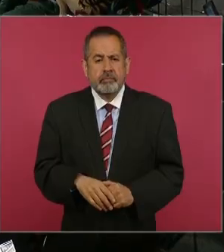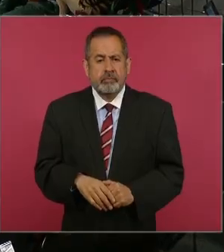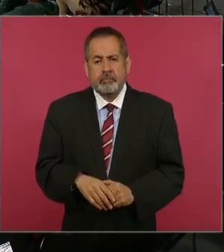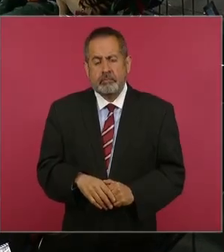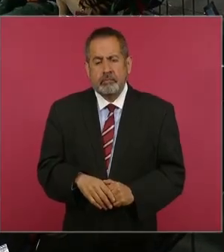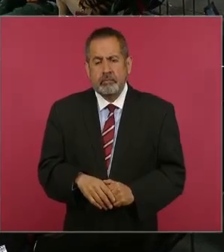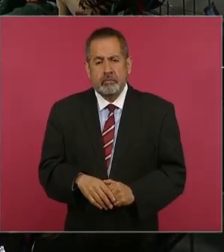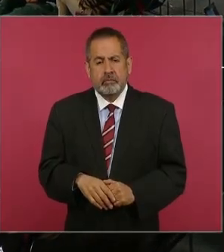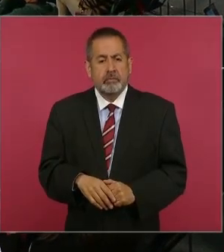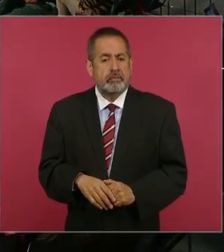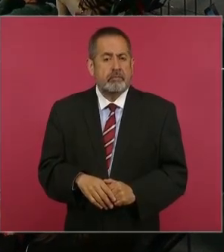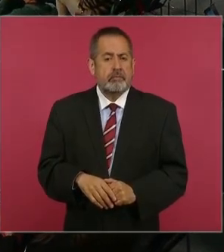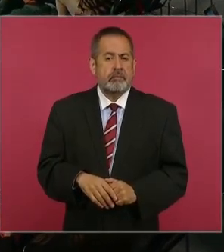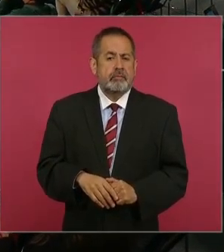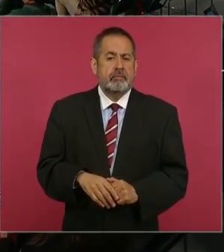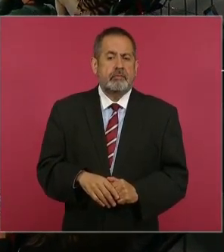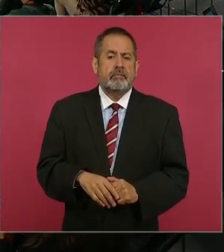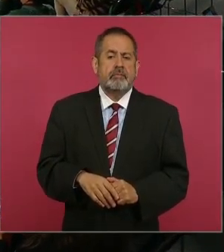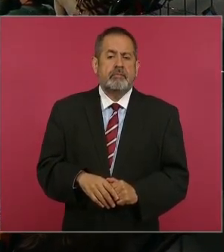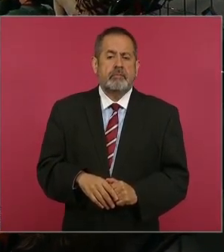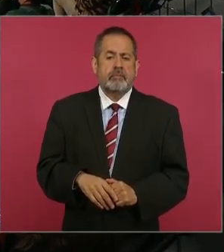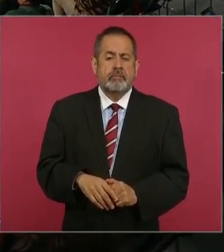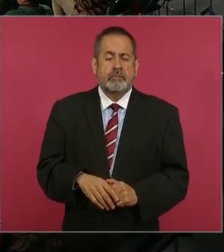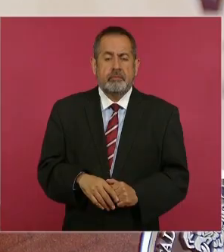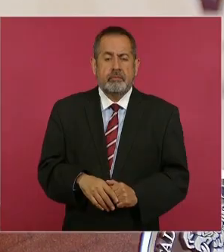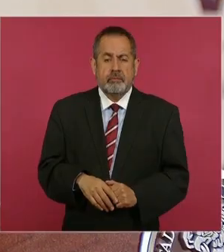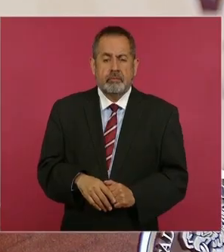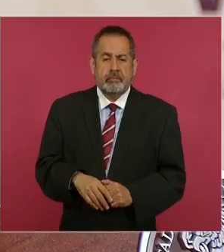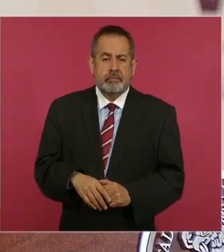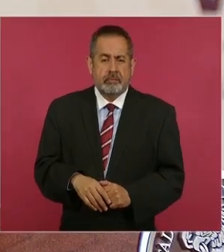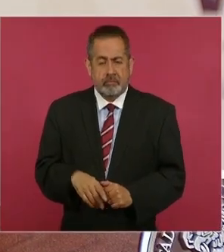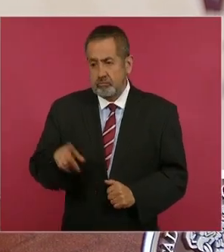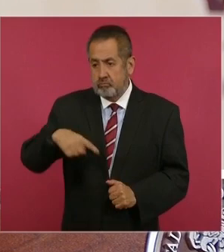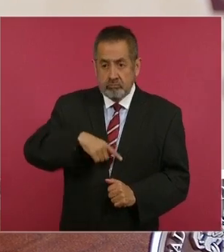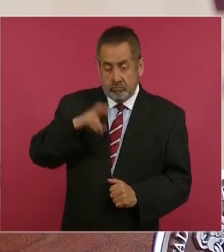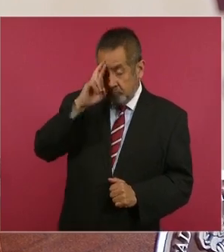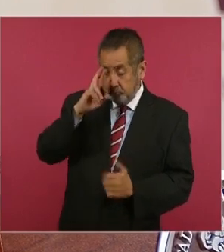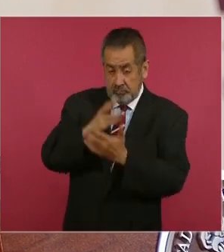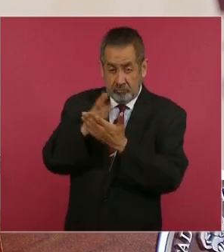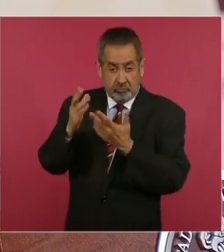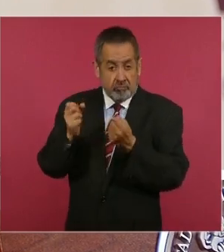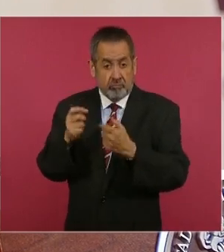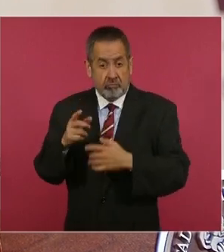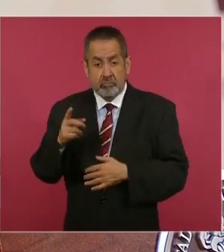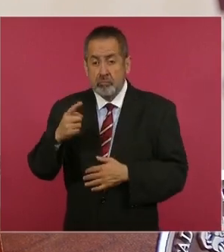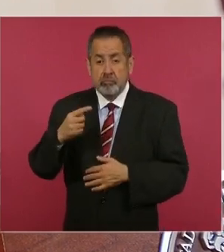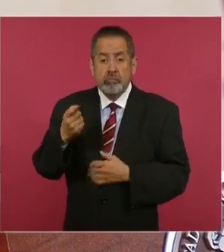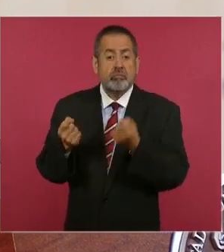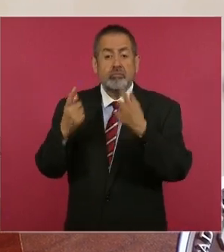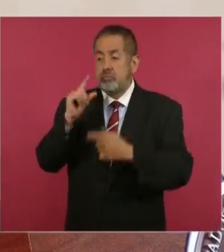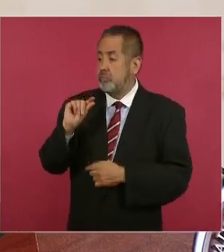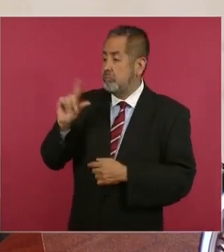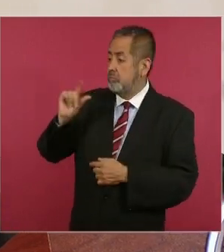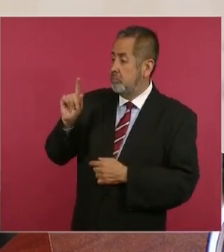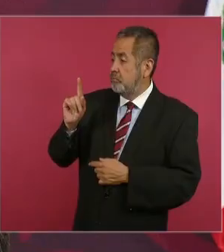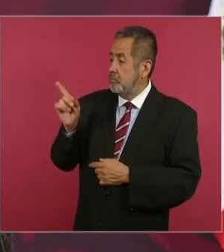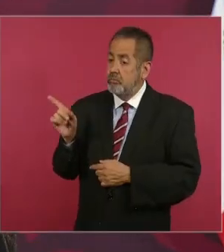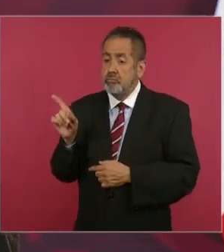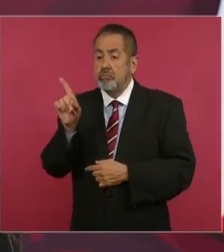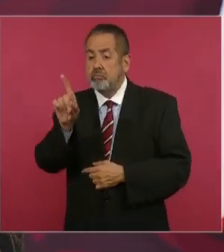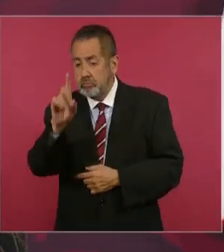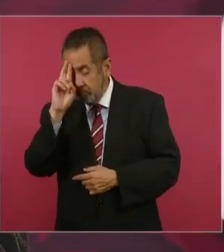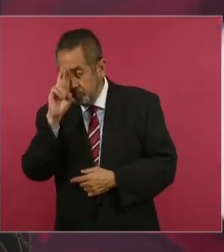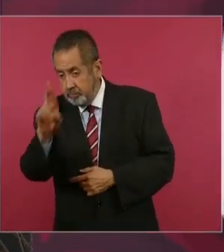hasta este en exceso porque hay autoridades Que no respetan al pueblo